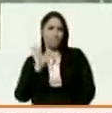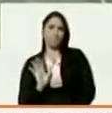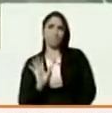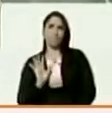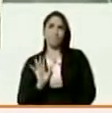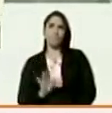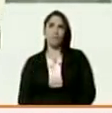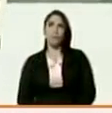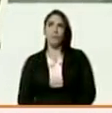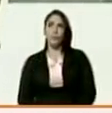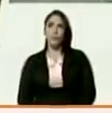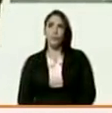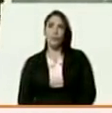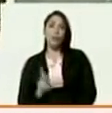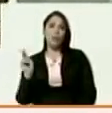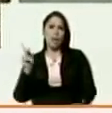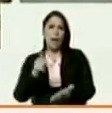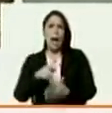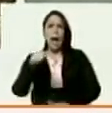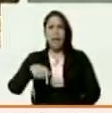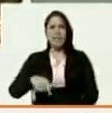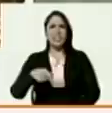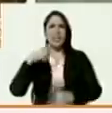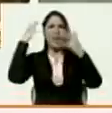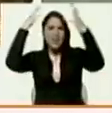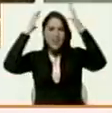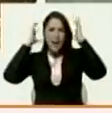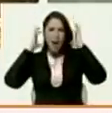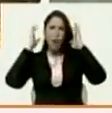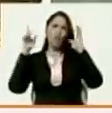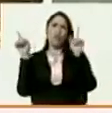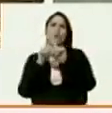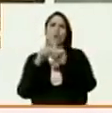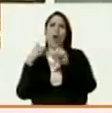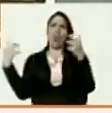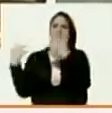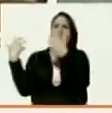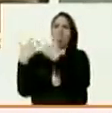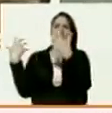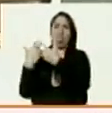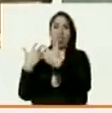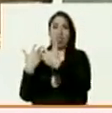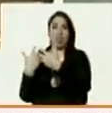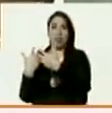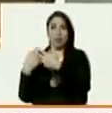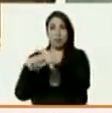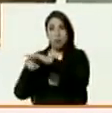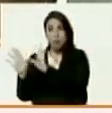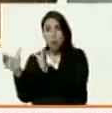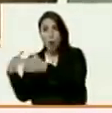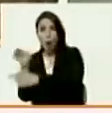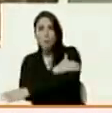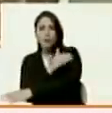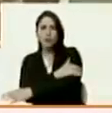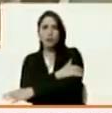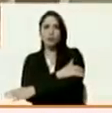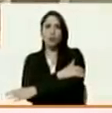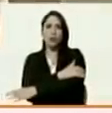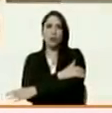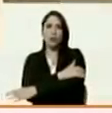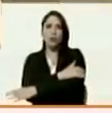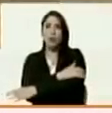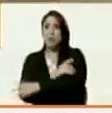pues, ellos llegaban aquí, traían cascos para pelear, aún siendo una minoría contra